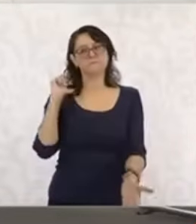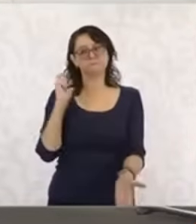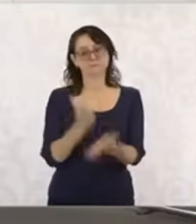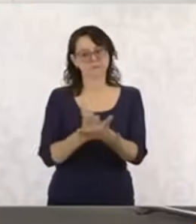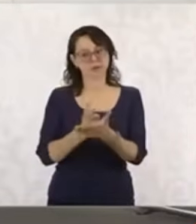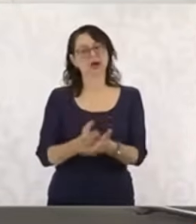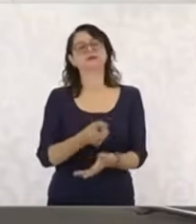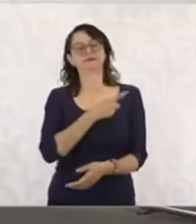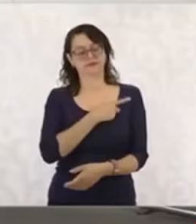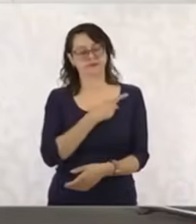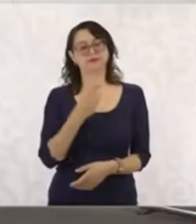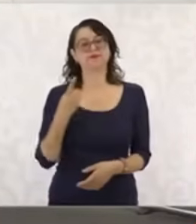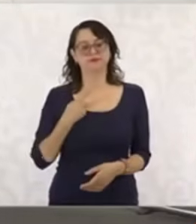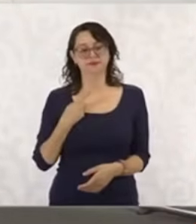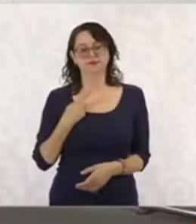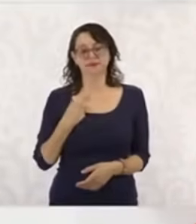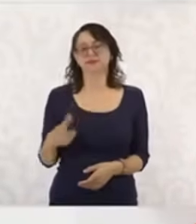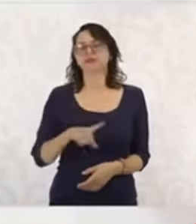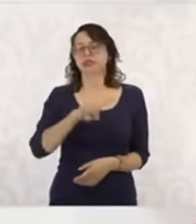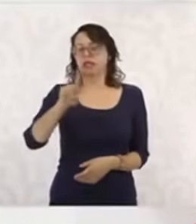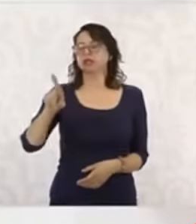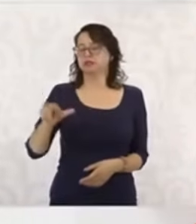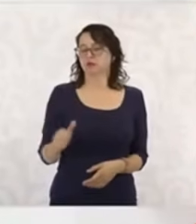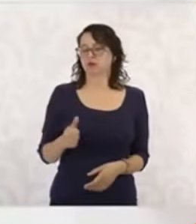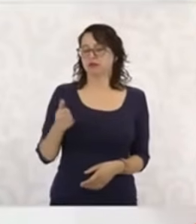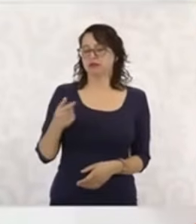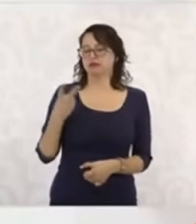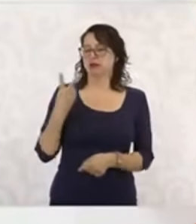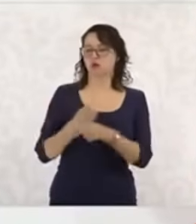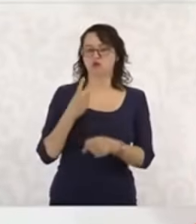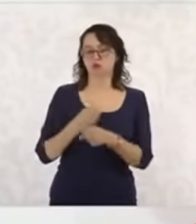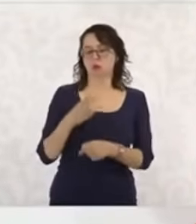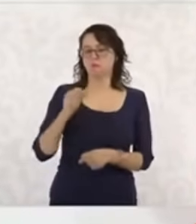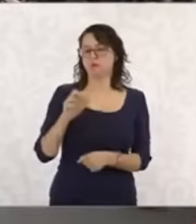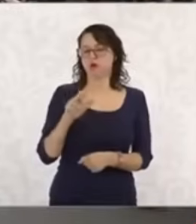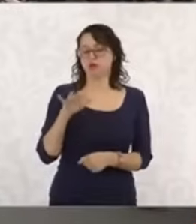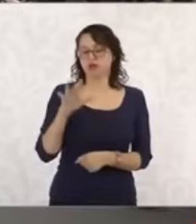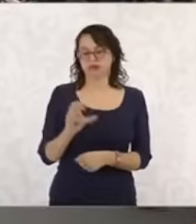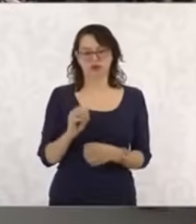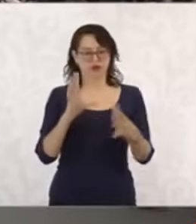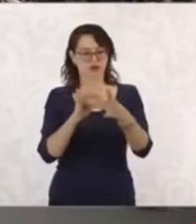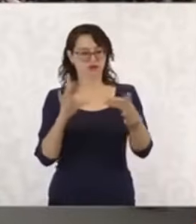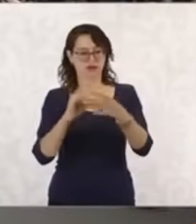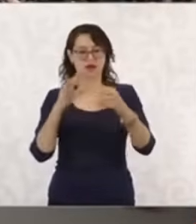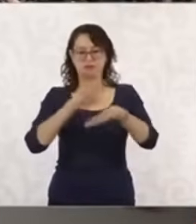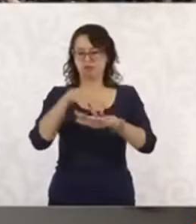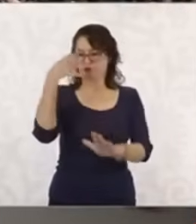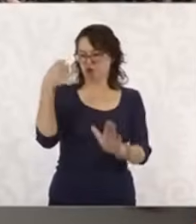Mauricio nos va a dar cuenta de estos avances de manera más detallada. Es cuanto, presidente.